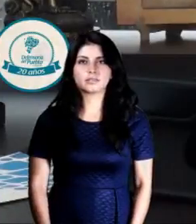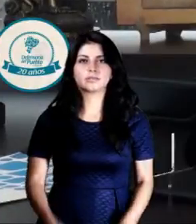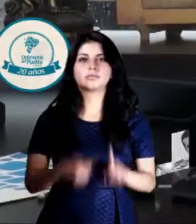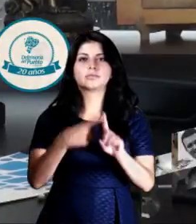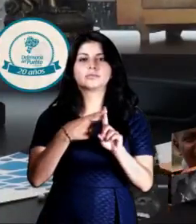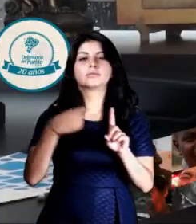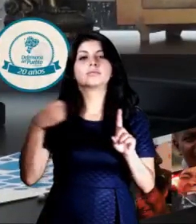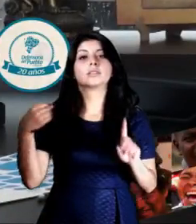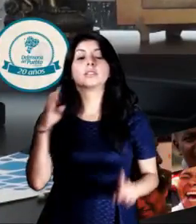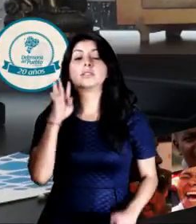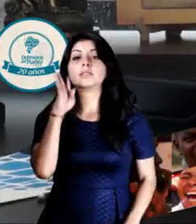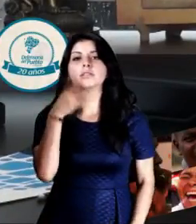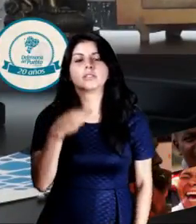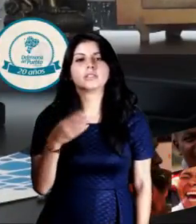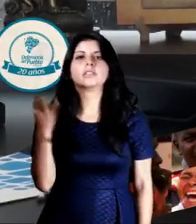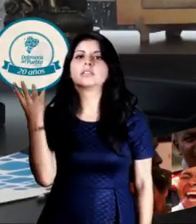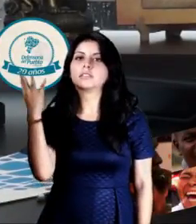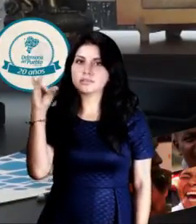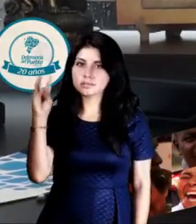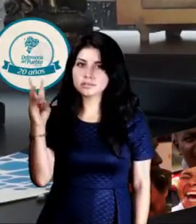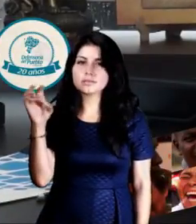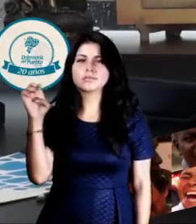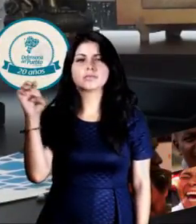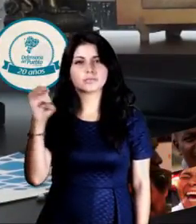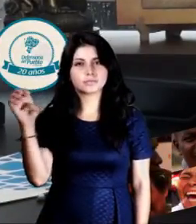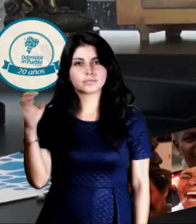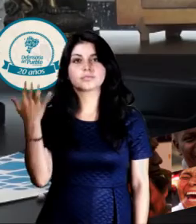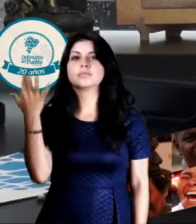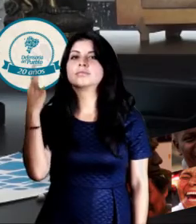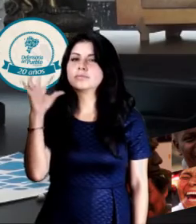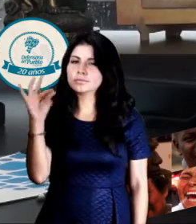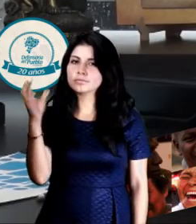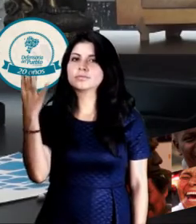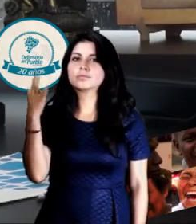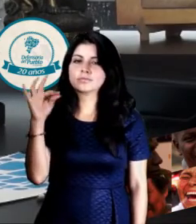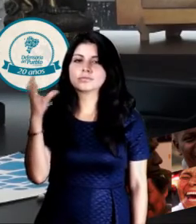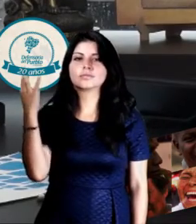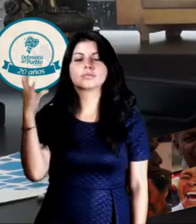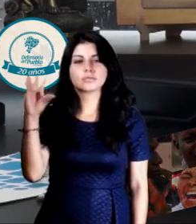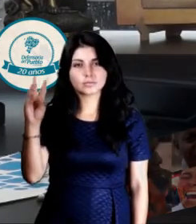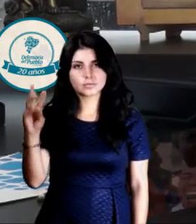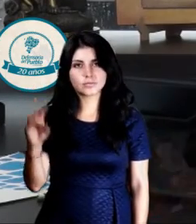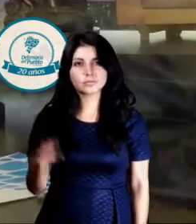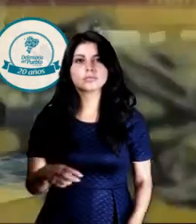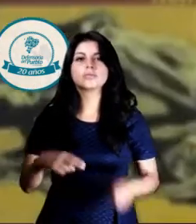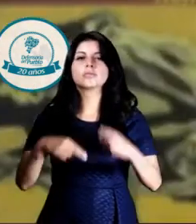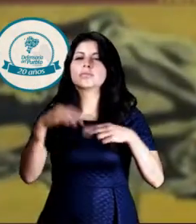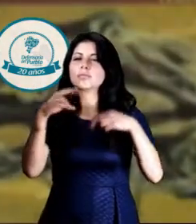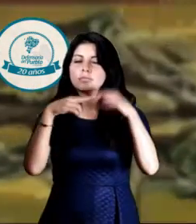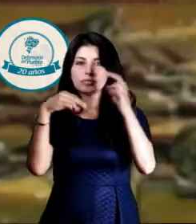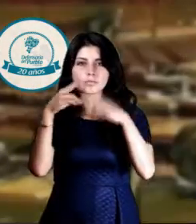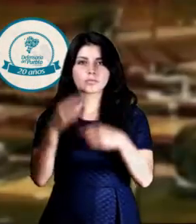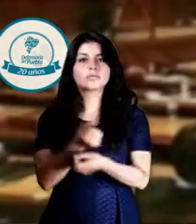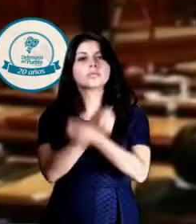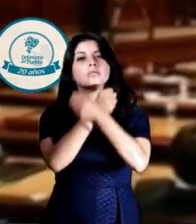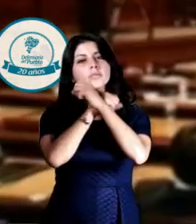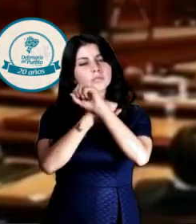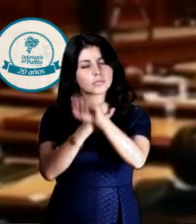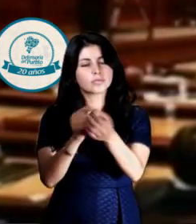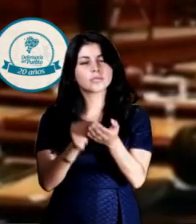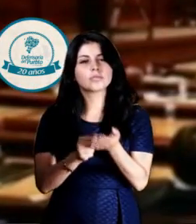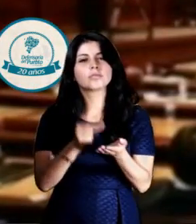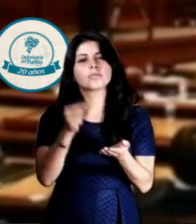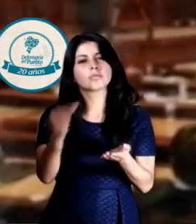el 16 de enero de 1996. Luego de un proceso de reformas constitucionales conocidas y debatidas por